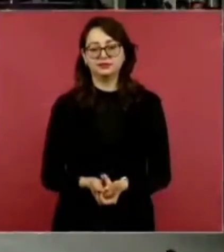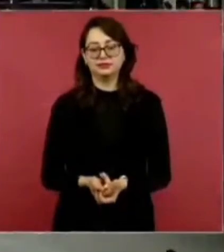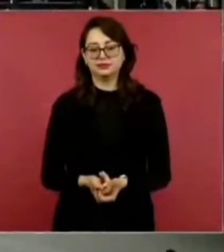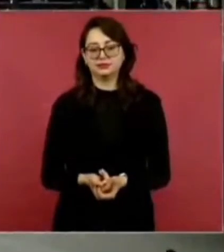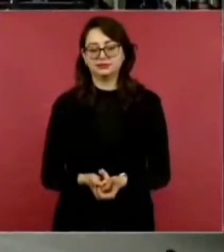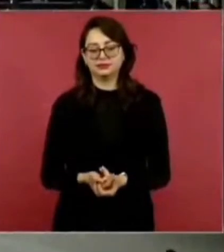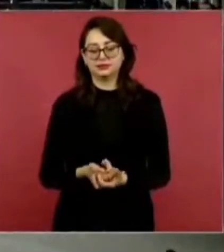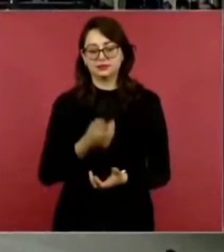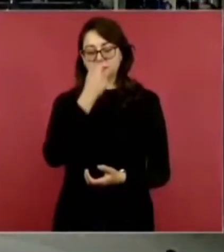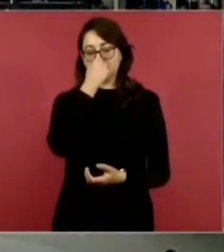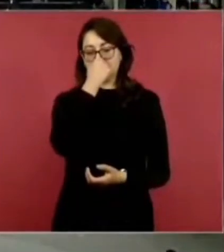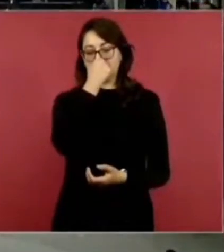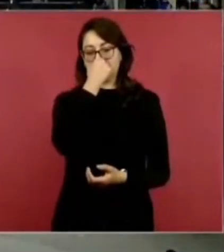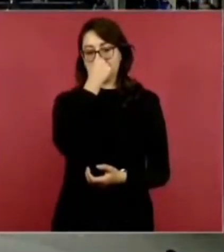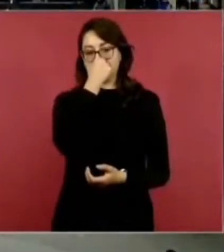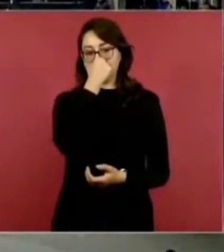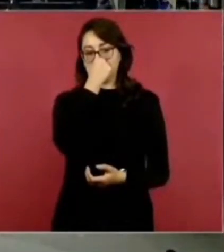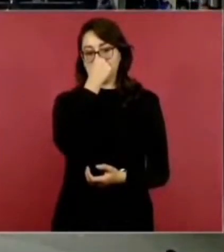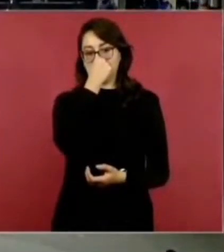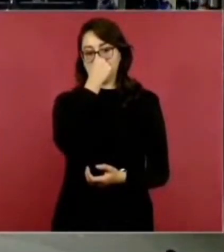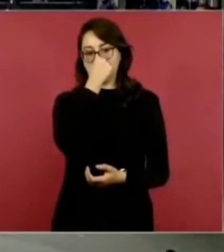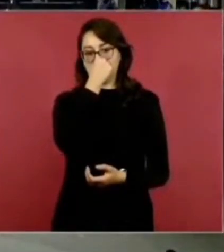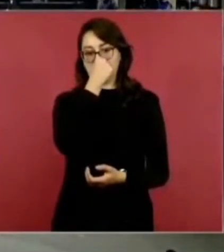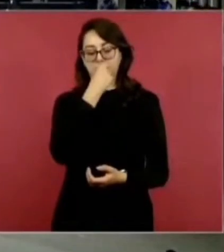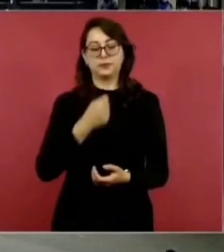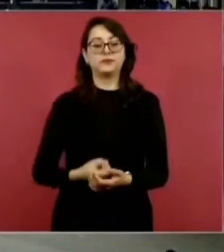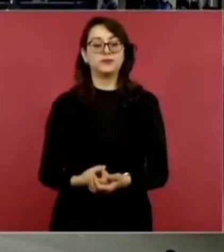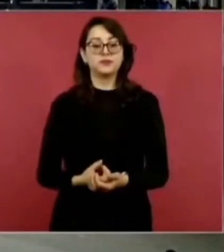empezamos con mujeres.